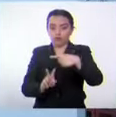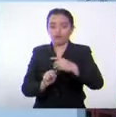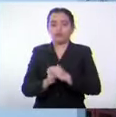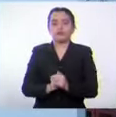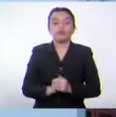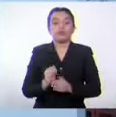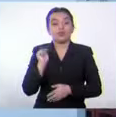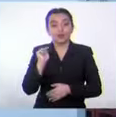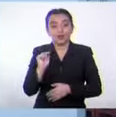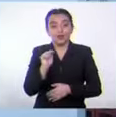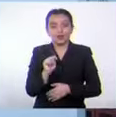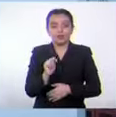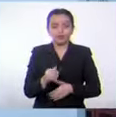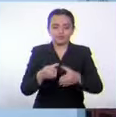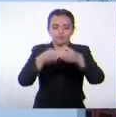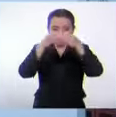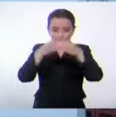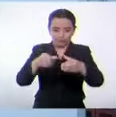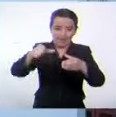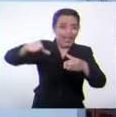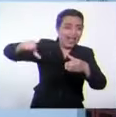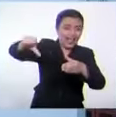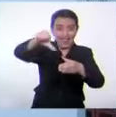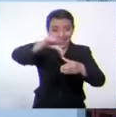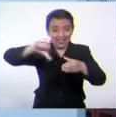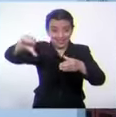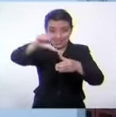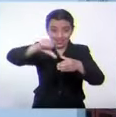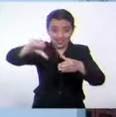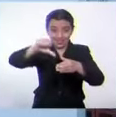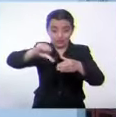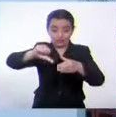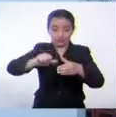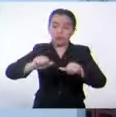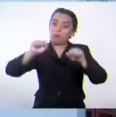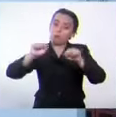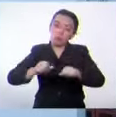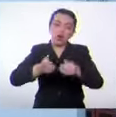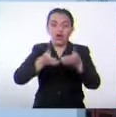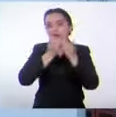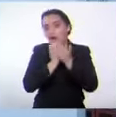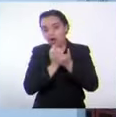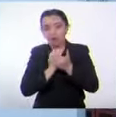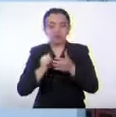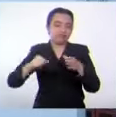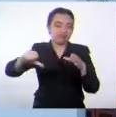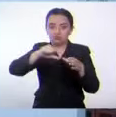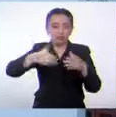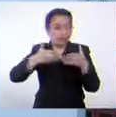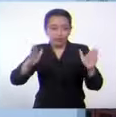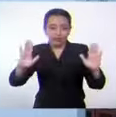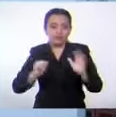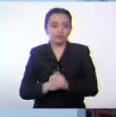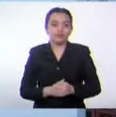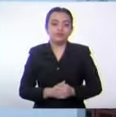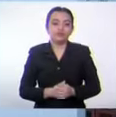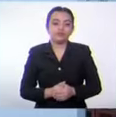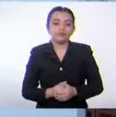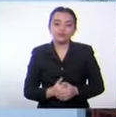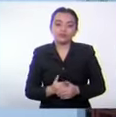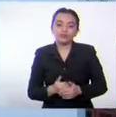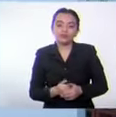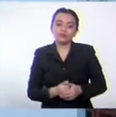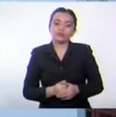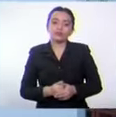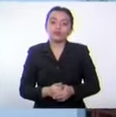mililitros que se encuentra disuelto en 100 mililitros de disolución y lo podemos calcular con la